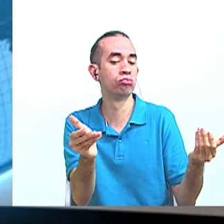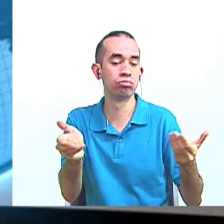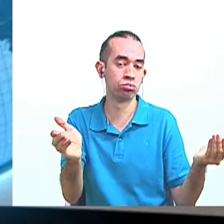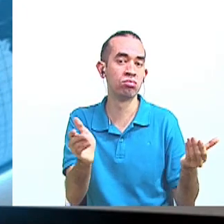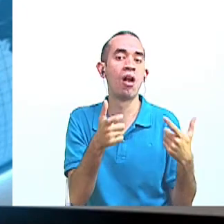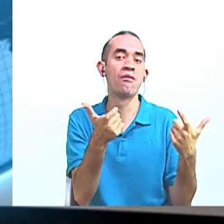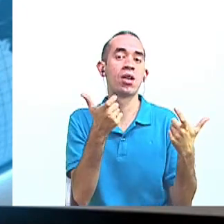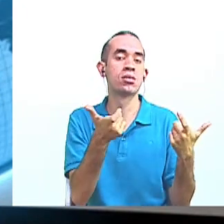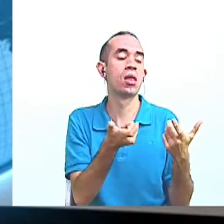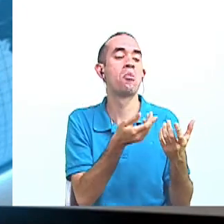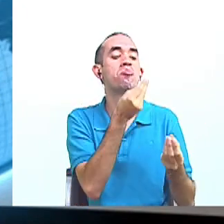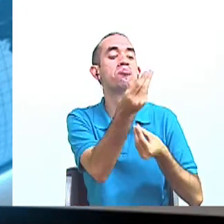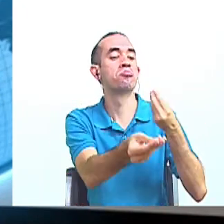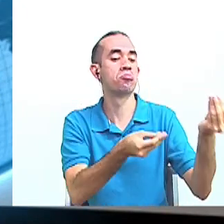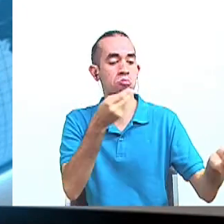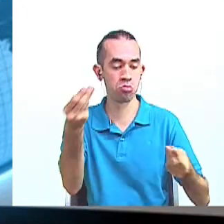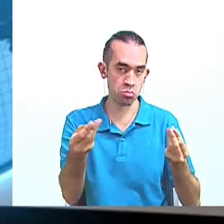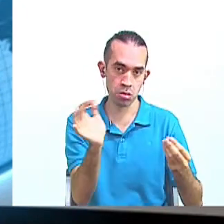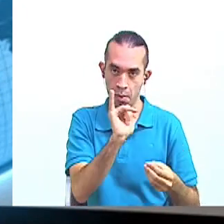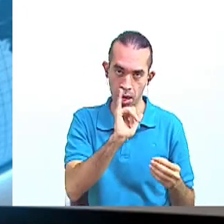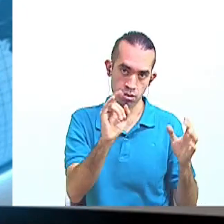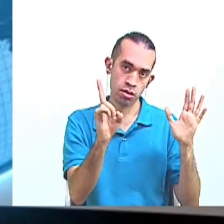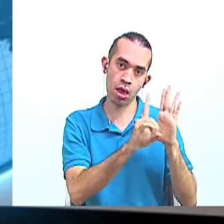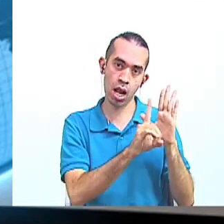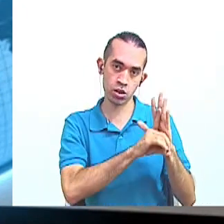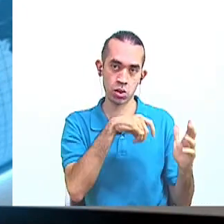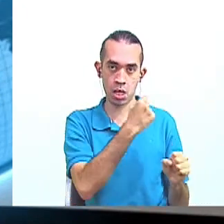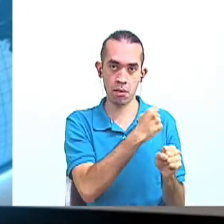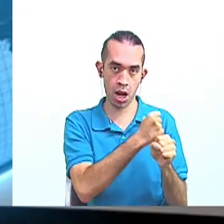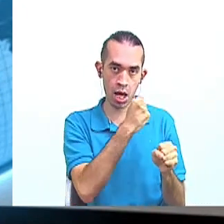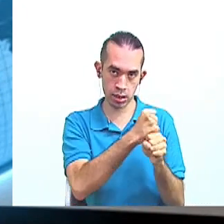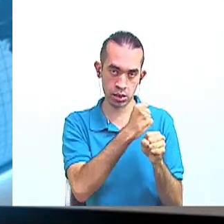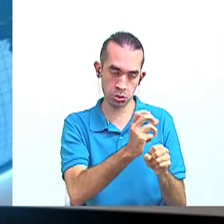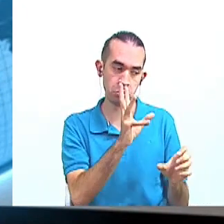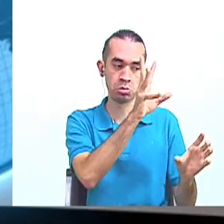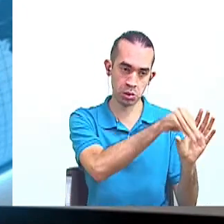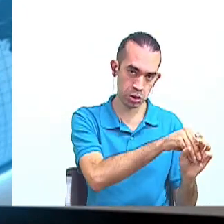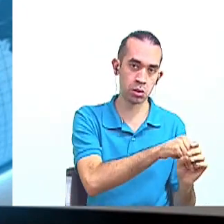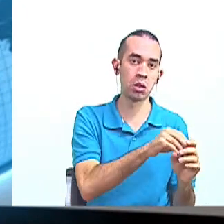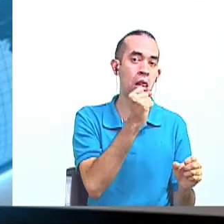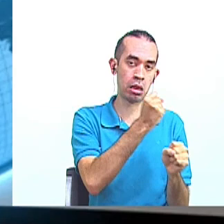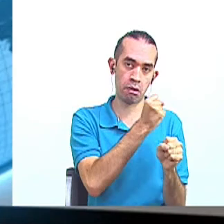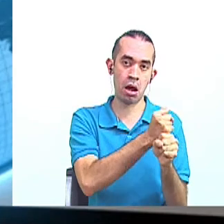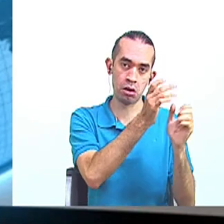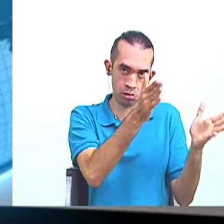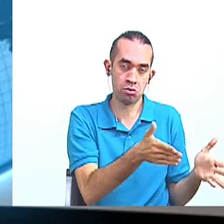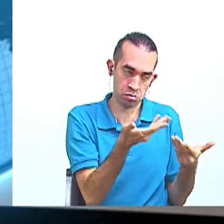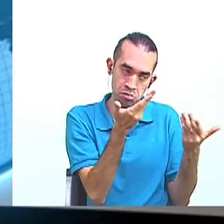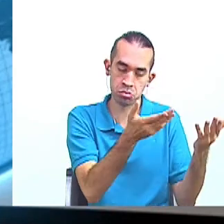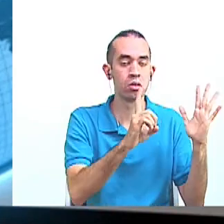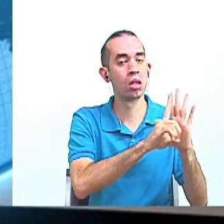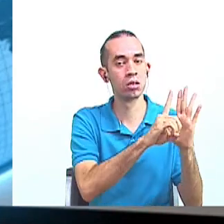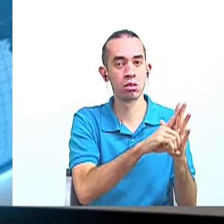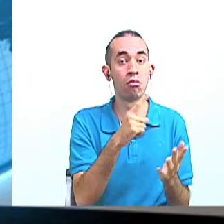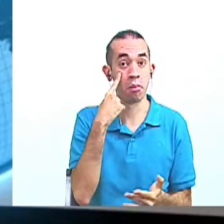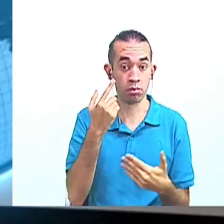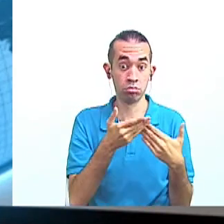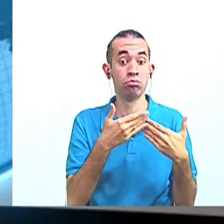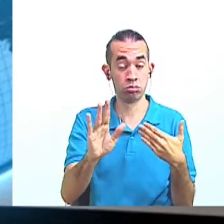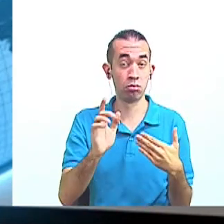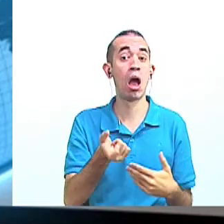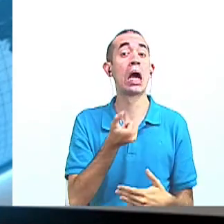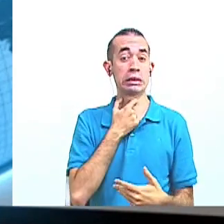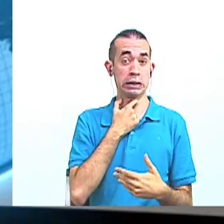la riqueza y también en los derechos laborales, en los derechos de los trabajadores. Miren ustedes que a partir de una